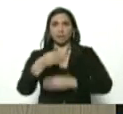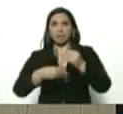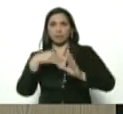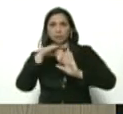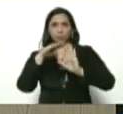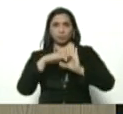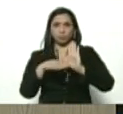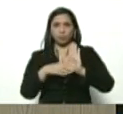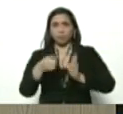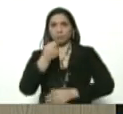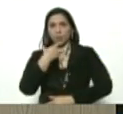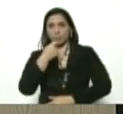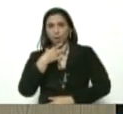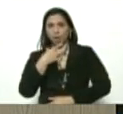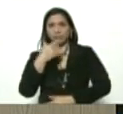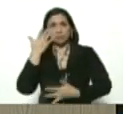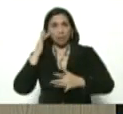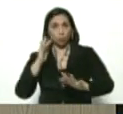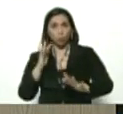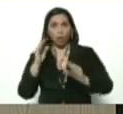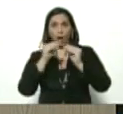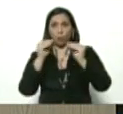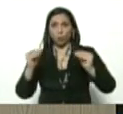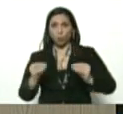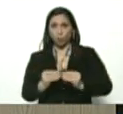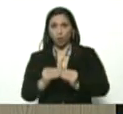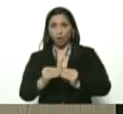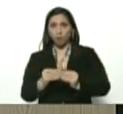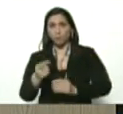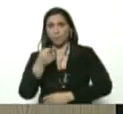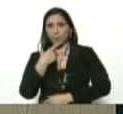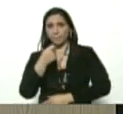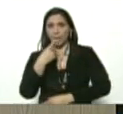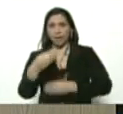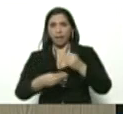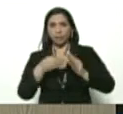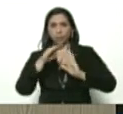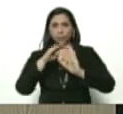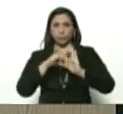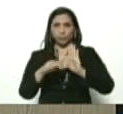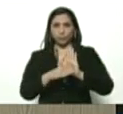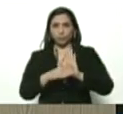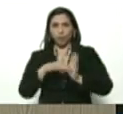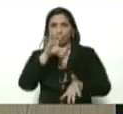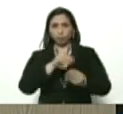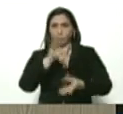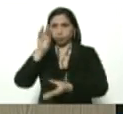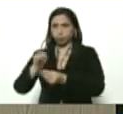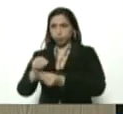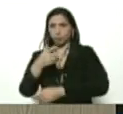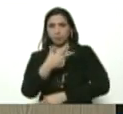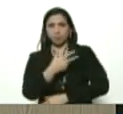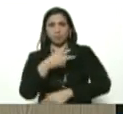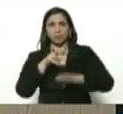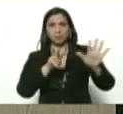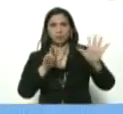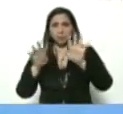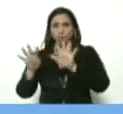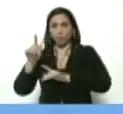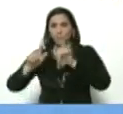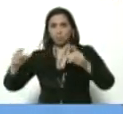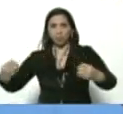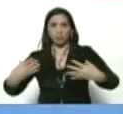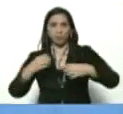el tratamiento según los protocolos de tratamiento establecido en resumen 379 casos